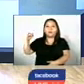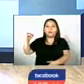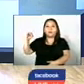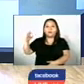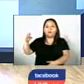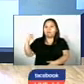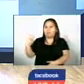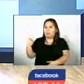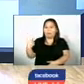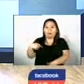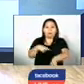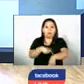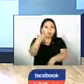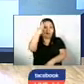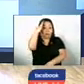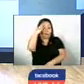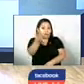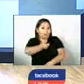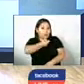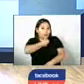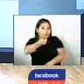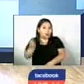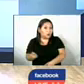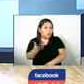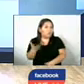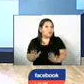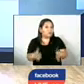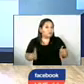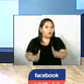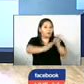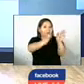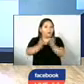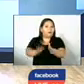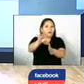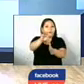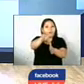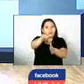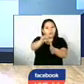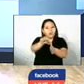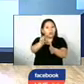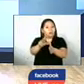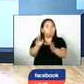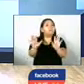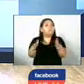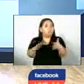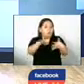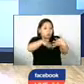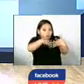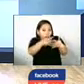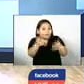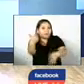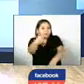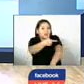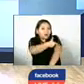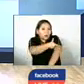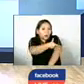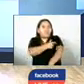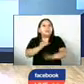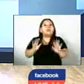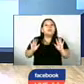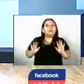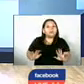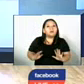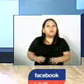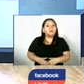hace unos instantes sobre la fase 2 de la vacunación de este plan de vacunación que por cierto decirles que este